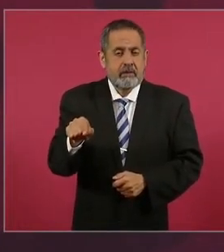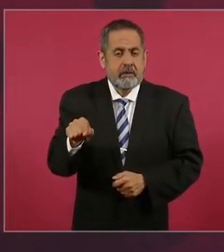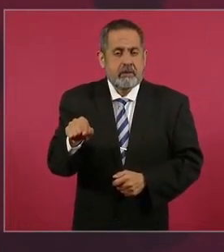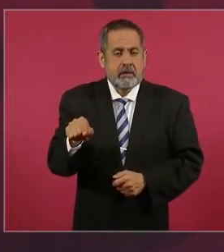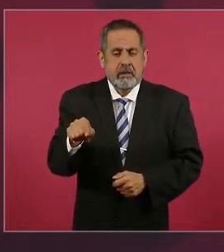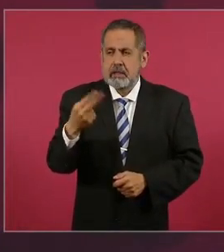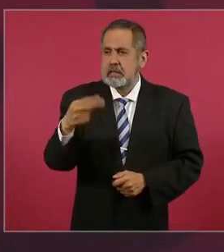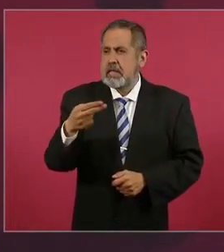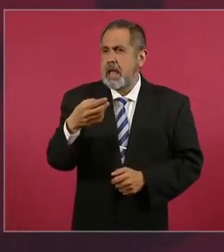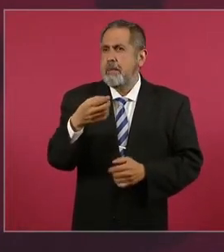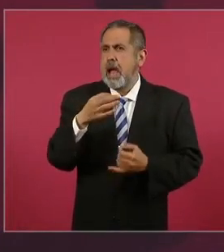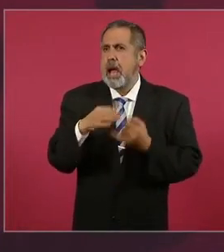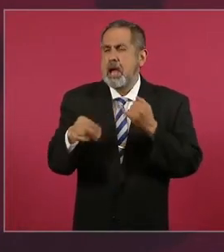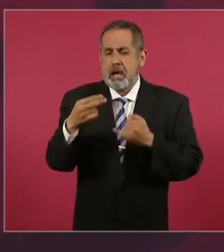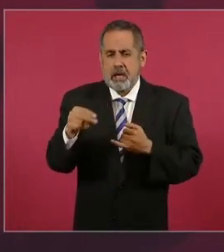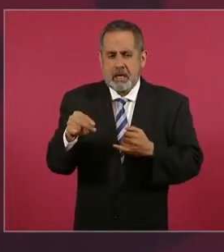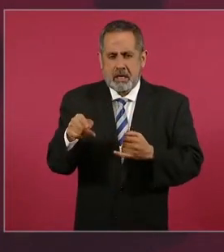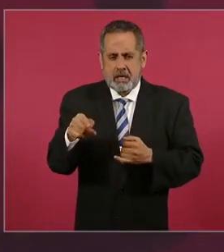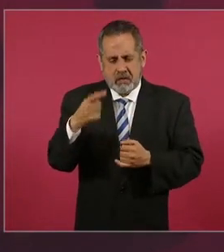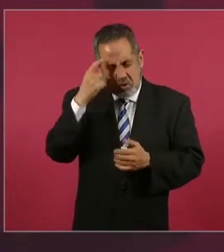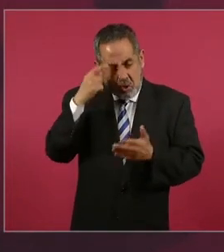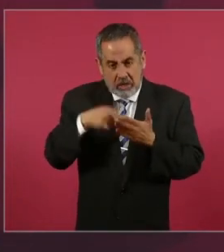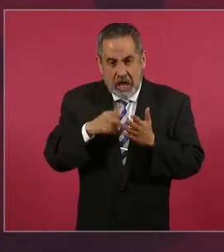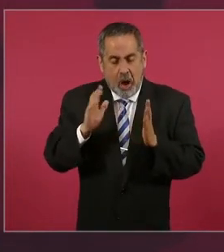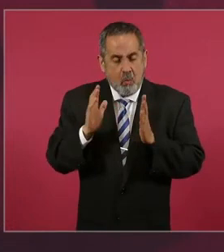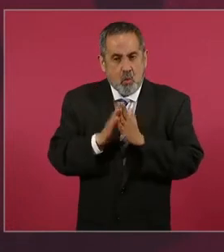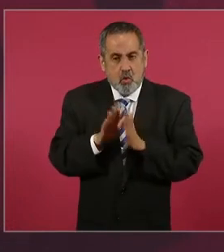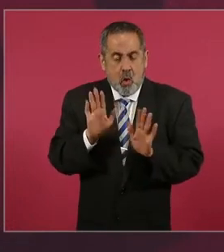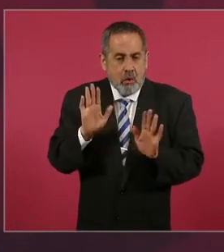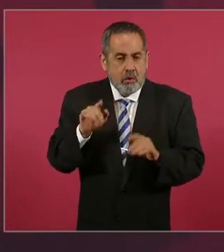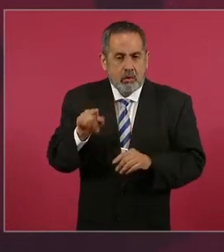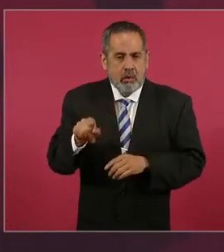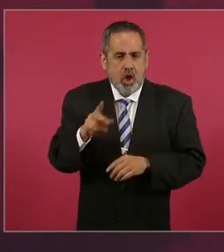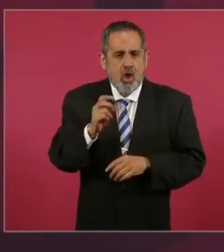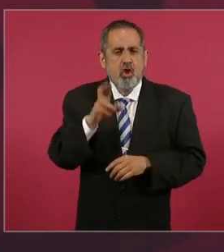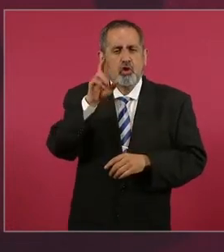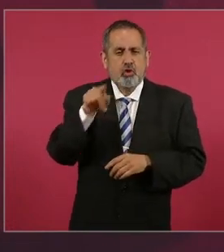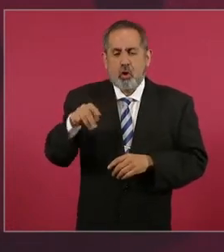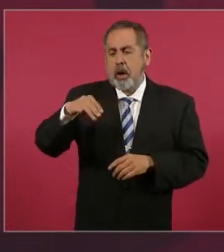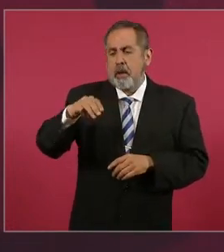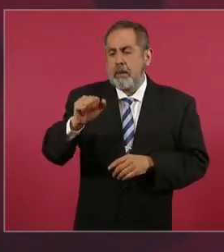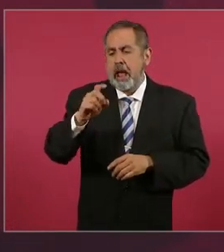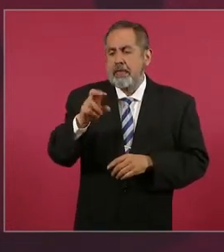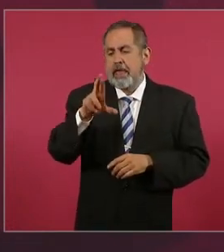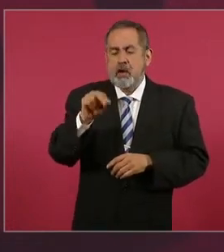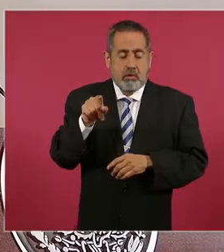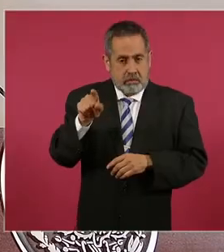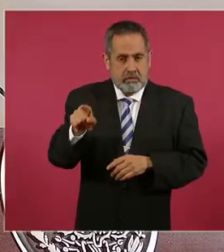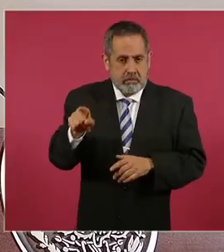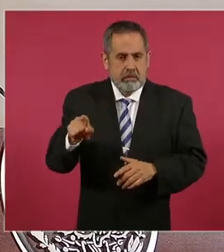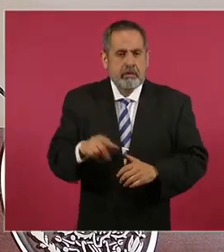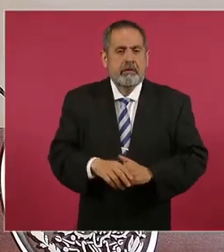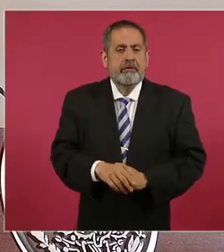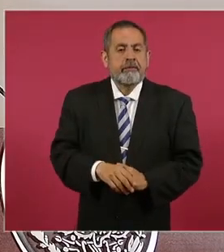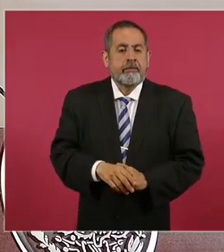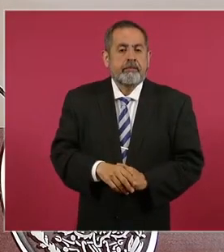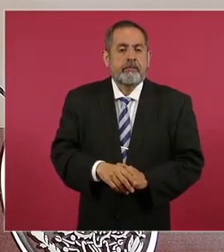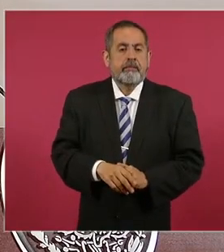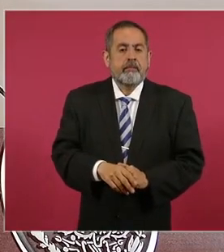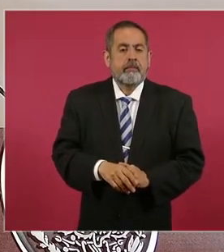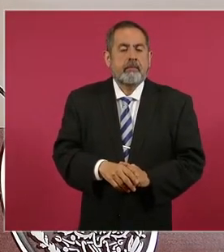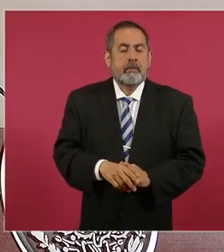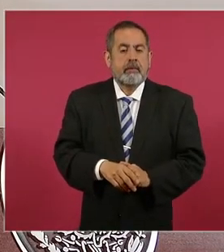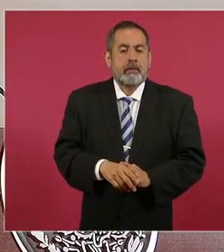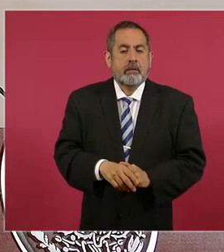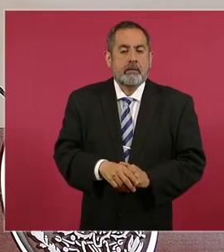se apellida, yo creo que ya falleció el señor, doctor Madero, ¿sí?